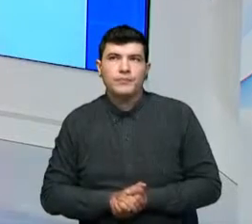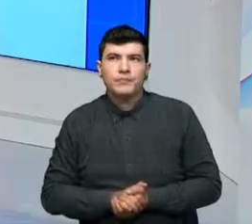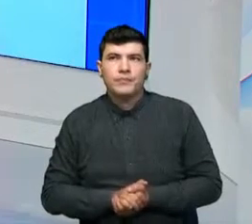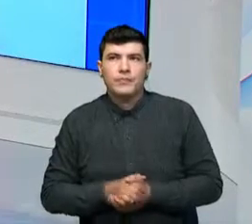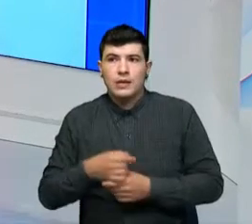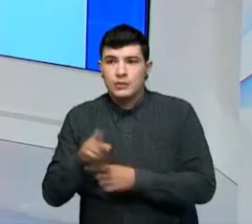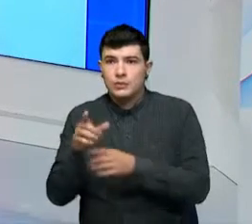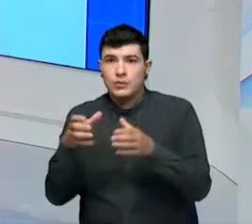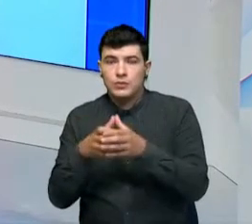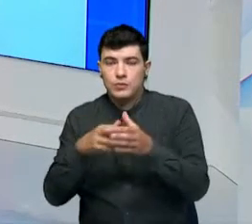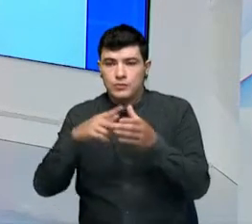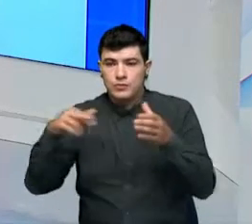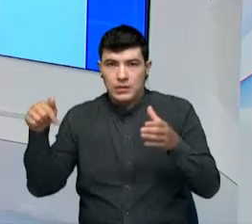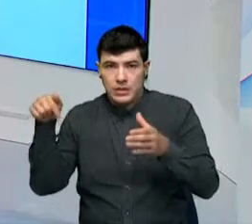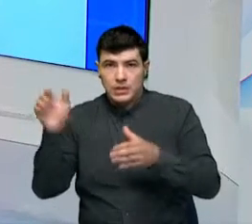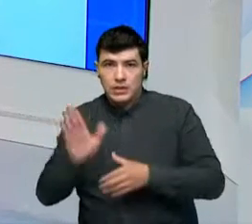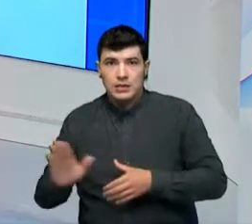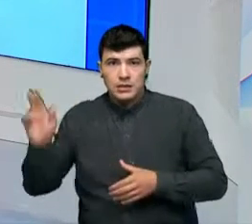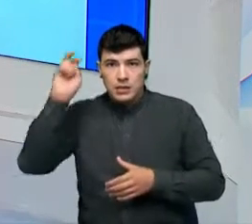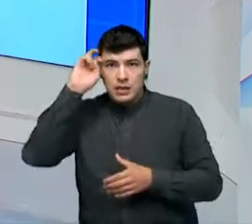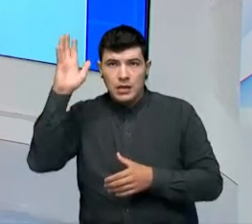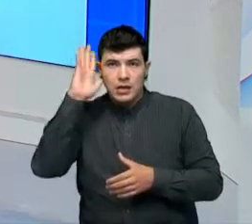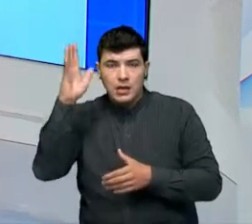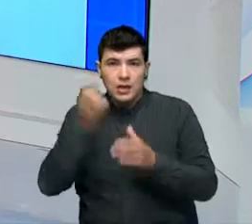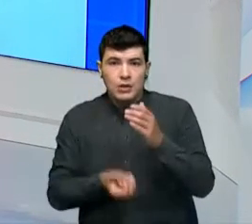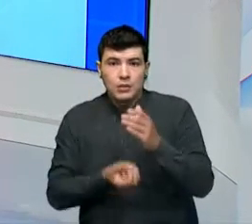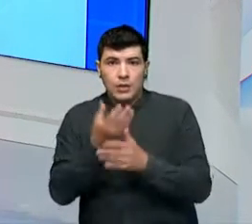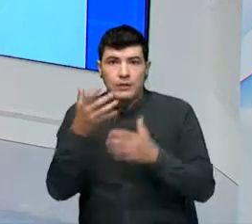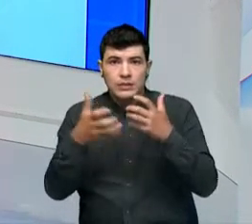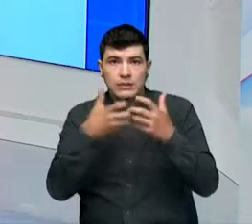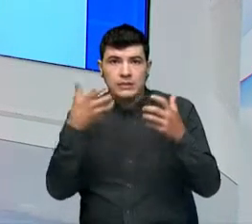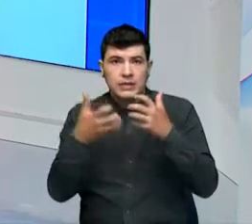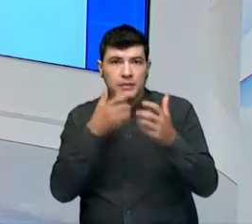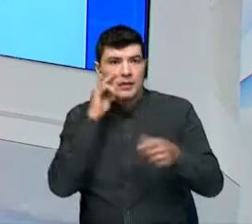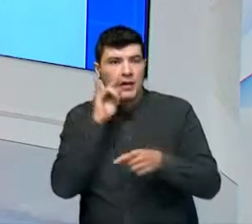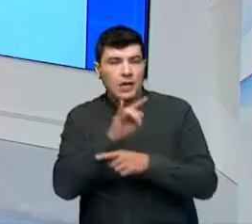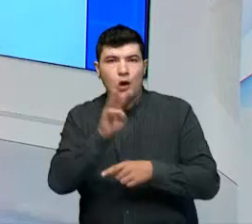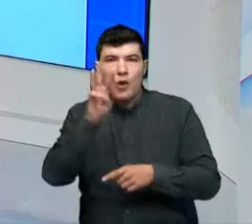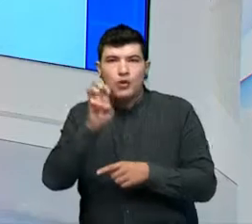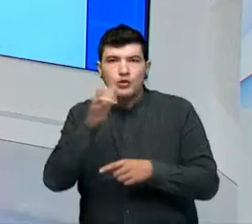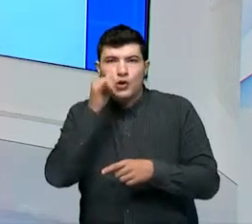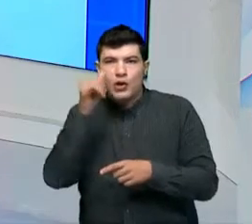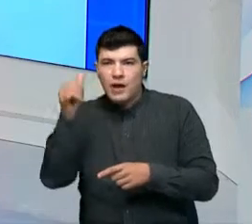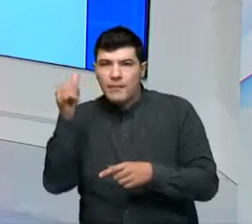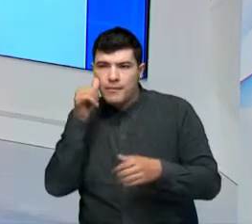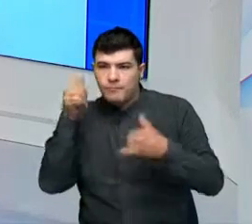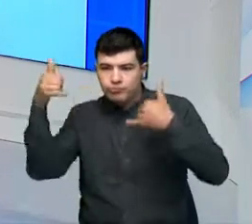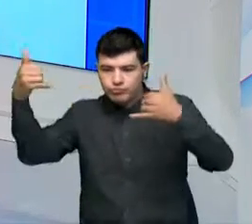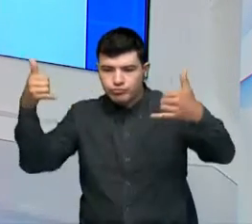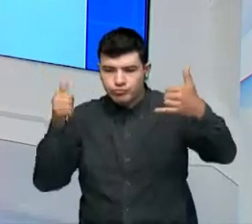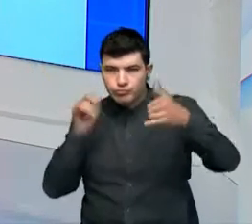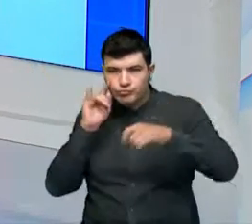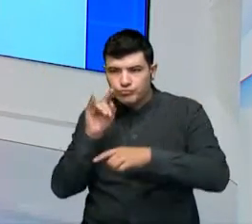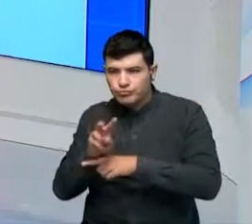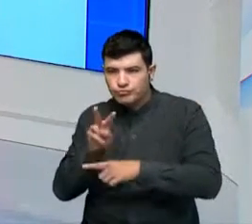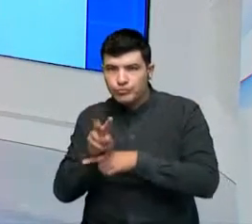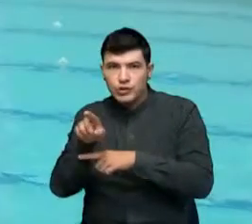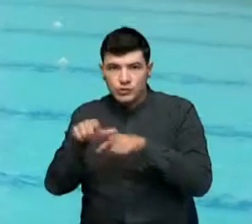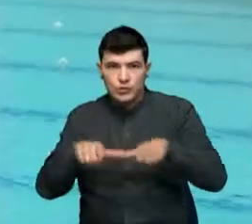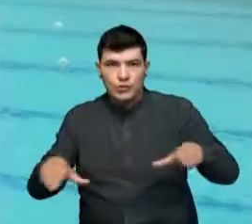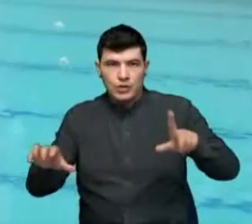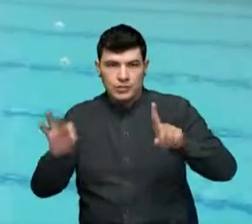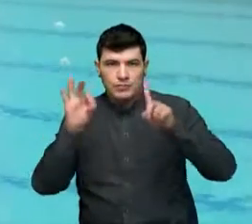leo acuático del departamento norte de santander estrenarán sistema de seguridad ocho cámaras fueron instaladas en el escenario deportivo